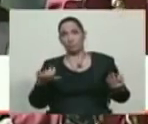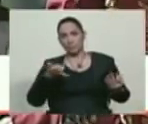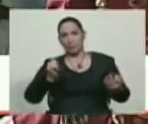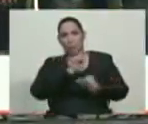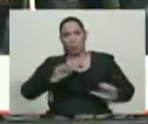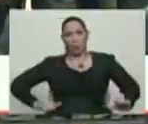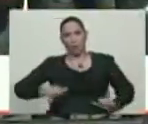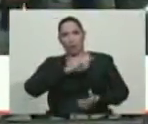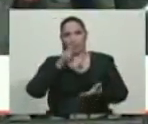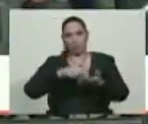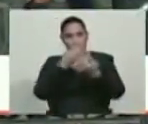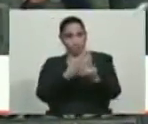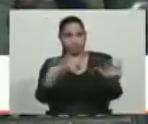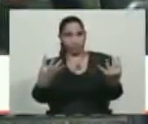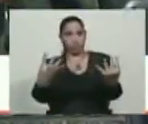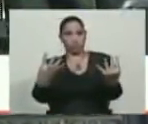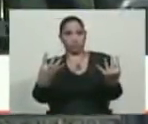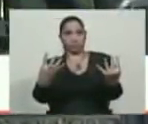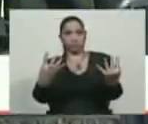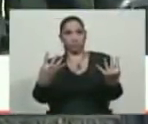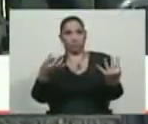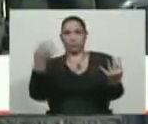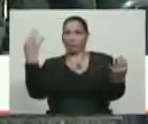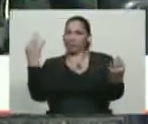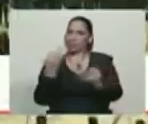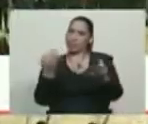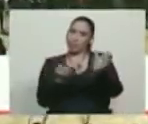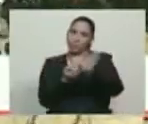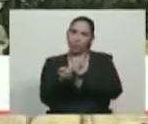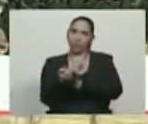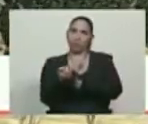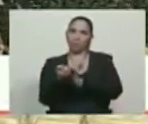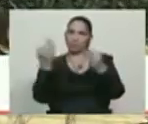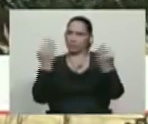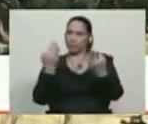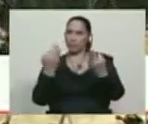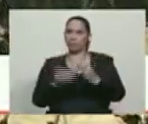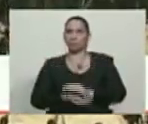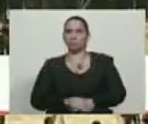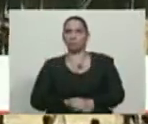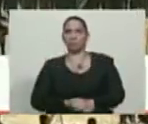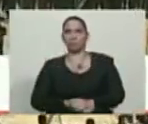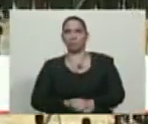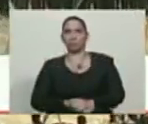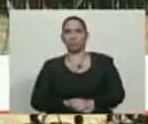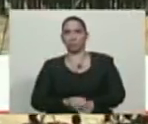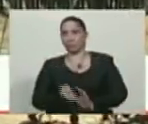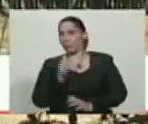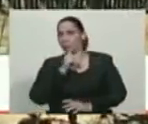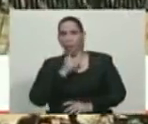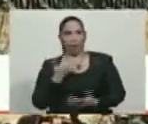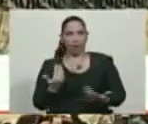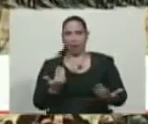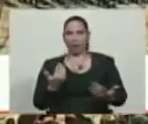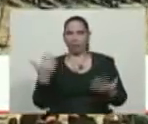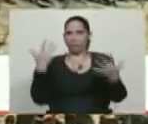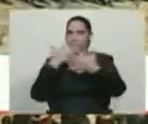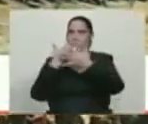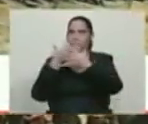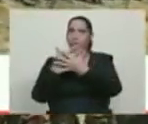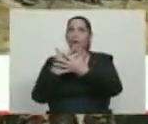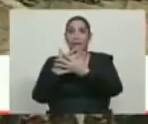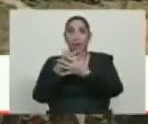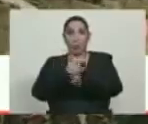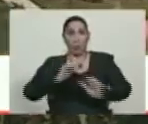Nacional. Su Guardia Nacional siempre leal, siempre, indiscutible. Una Guardia Nacional